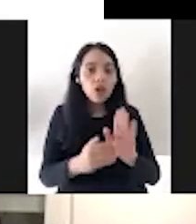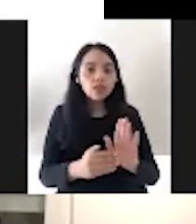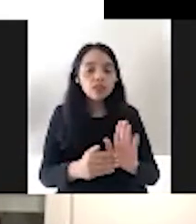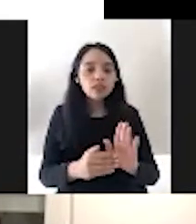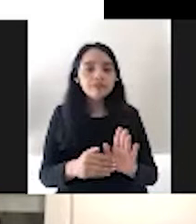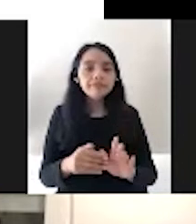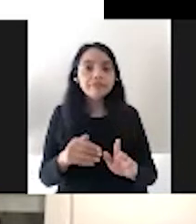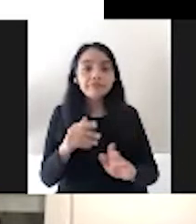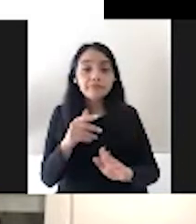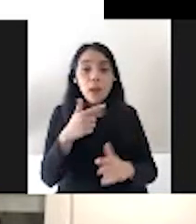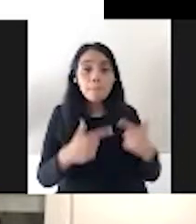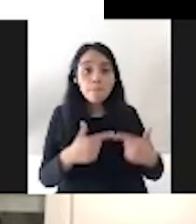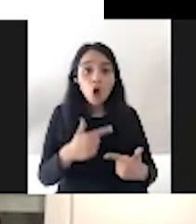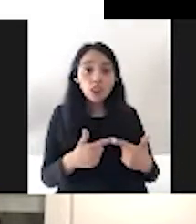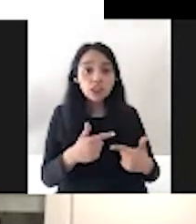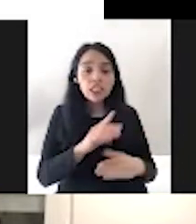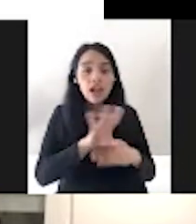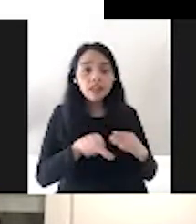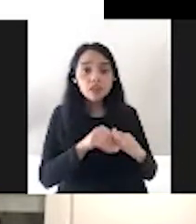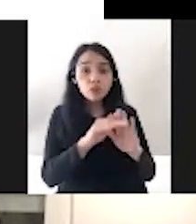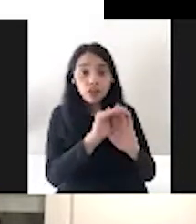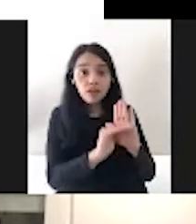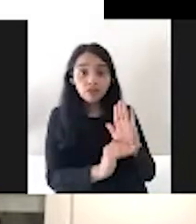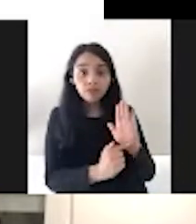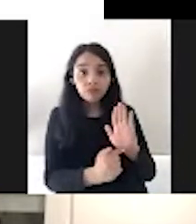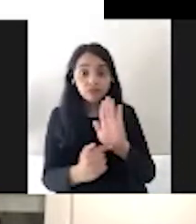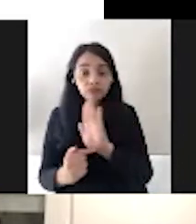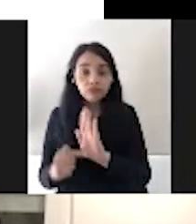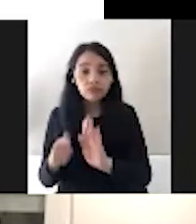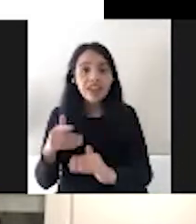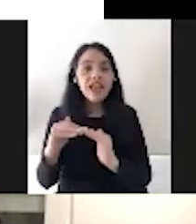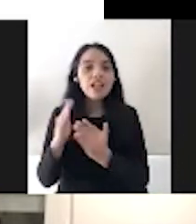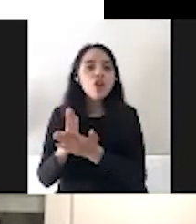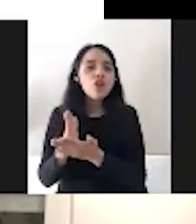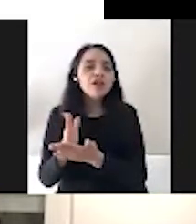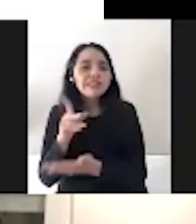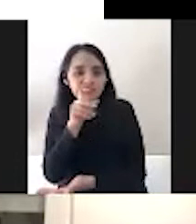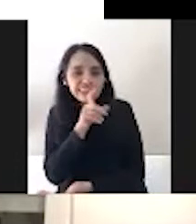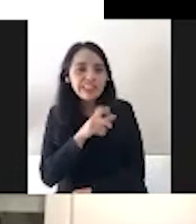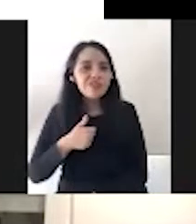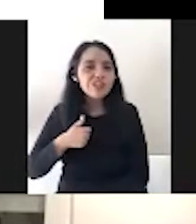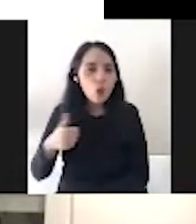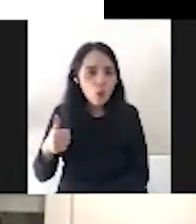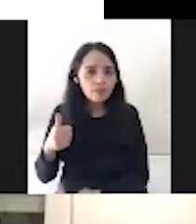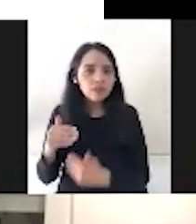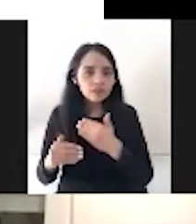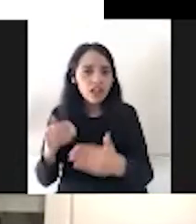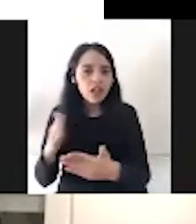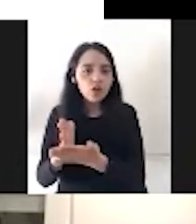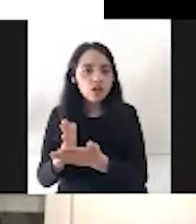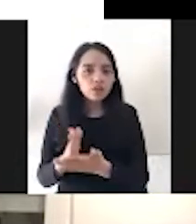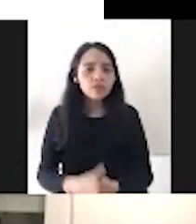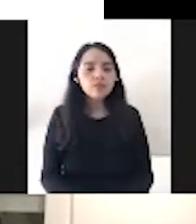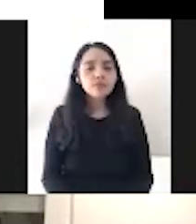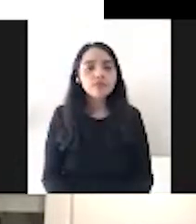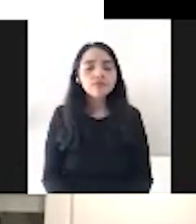promuevan políticas educativas inclusivas, las escuelas tienen dificultades para desarrollar la práctica educativa. Además, las